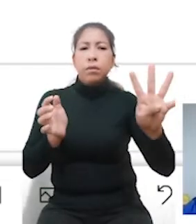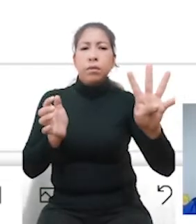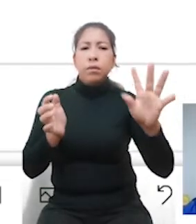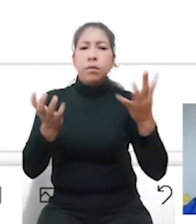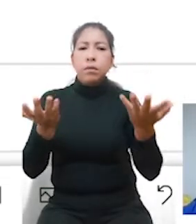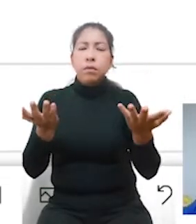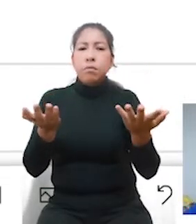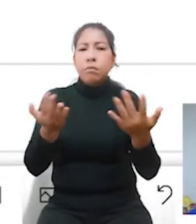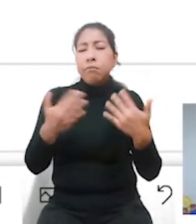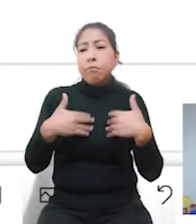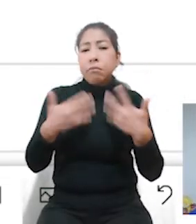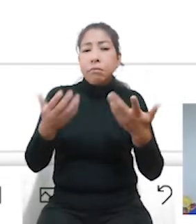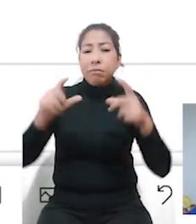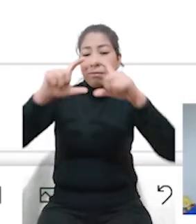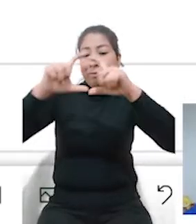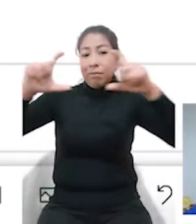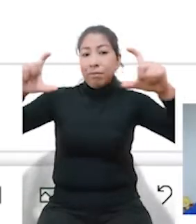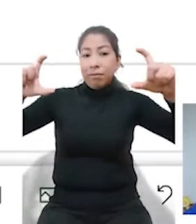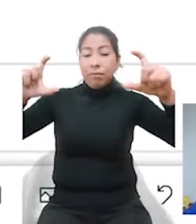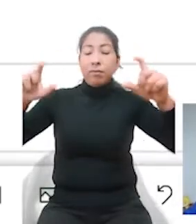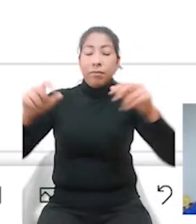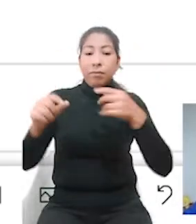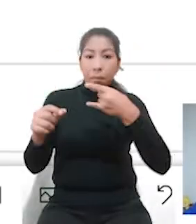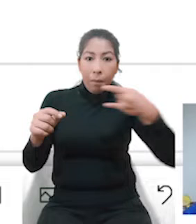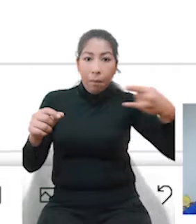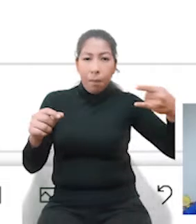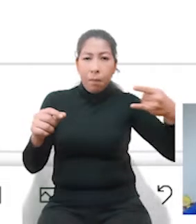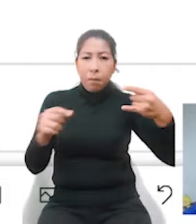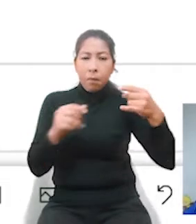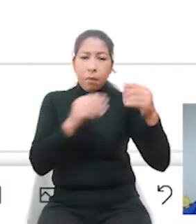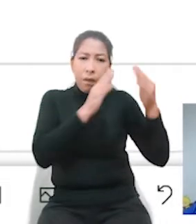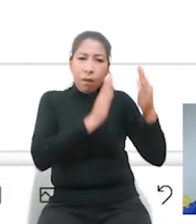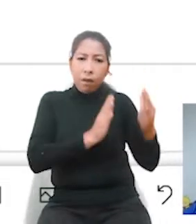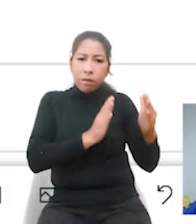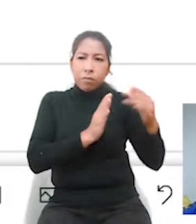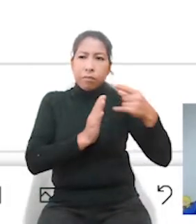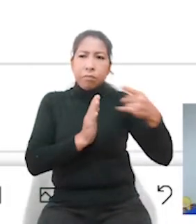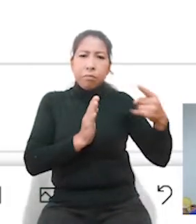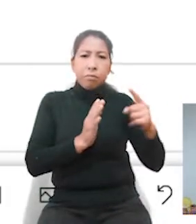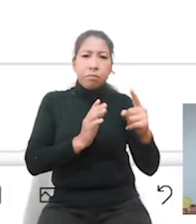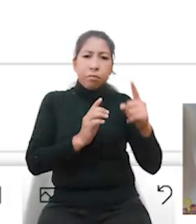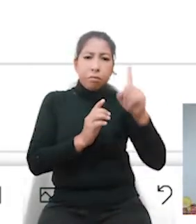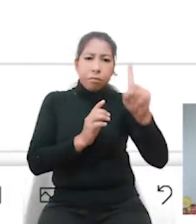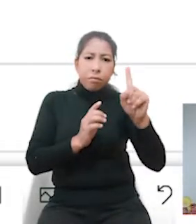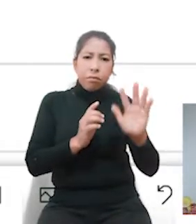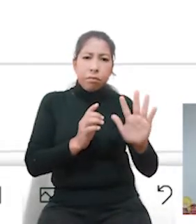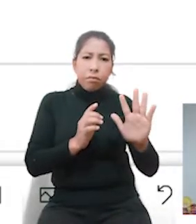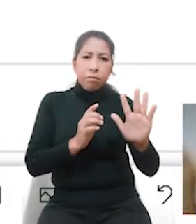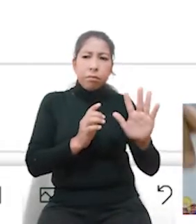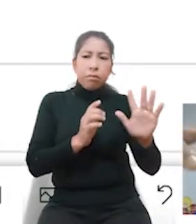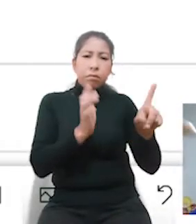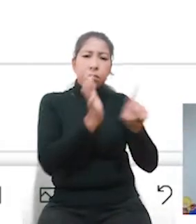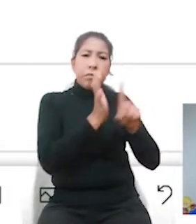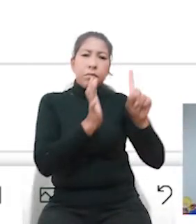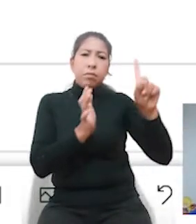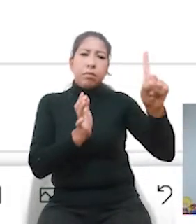4, que sería el argumento, igual a la expresión que tenemos en el segundo miembro, 1/5